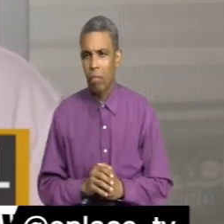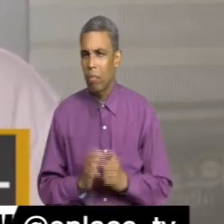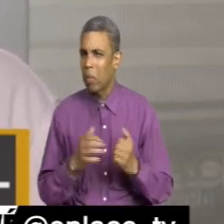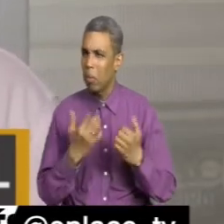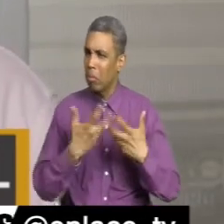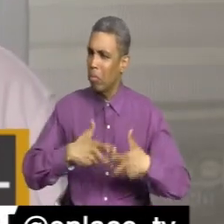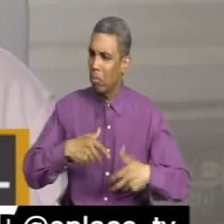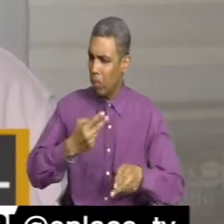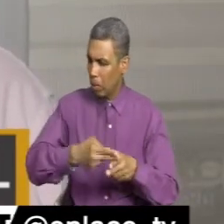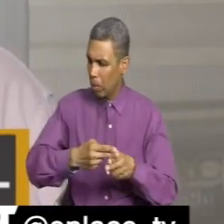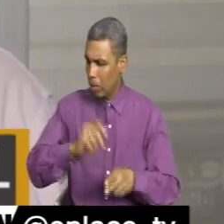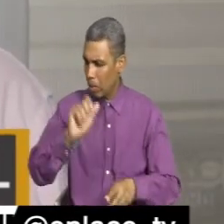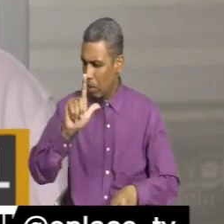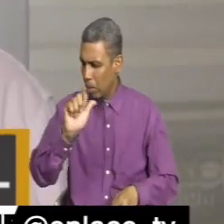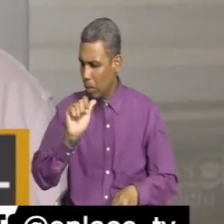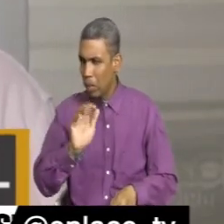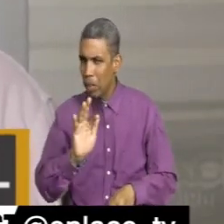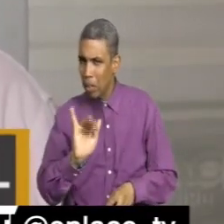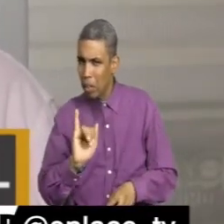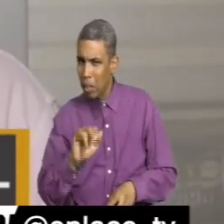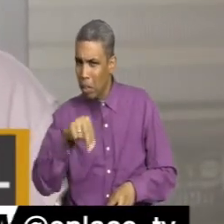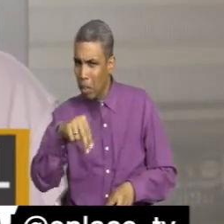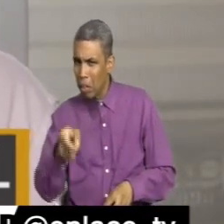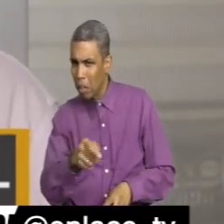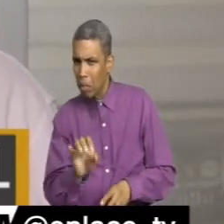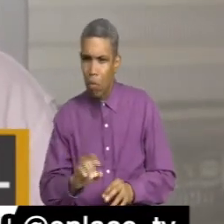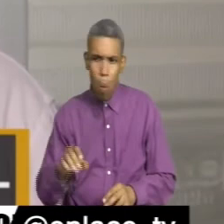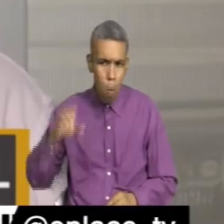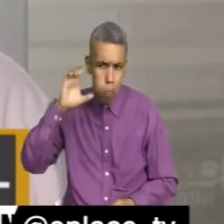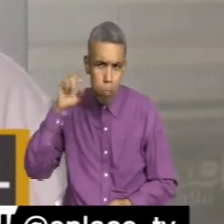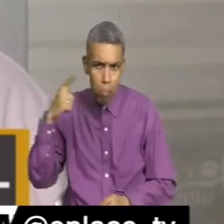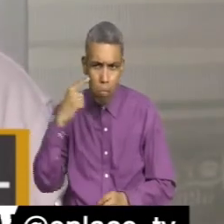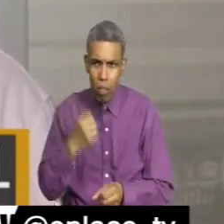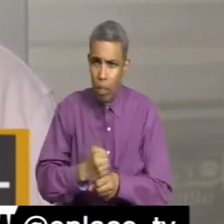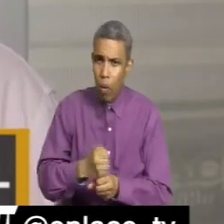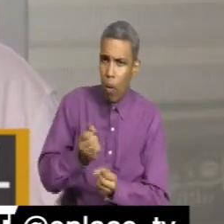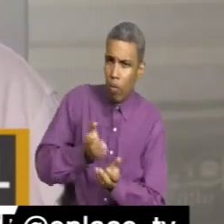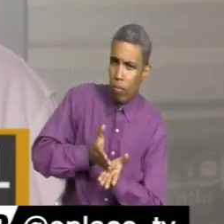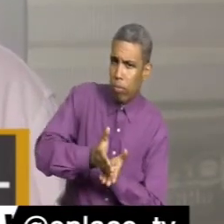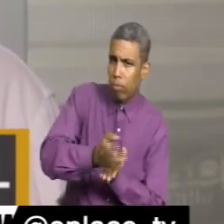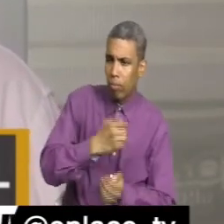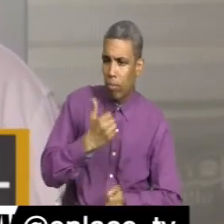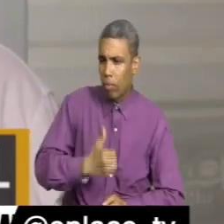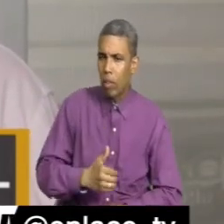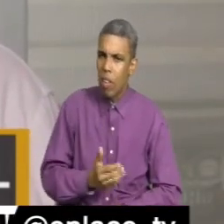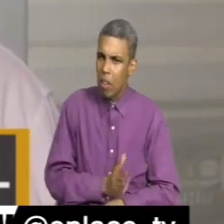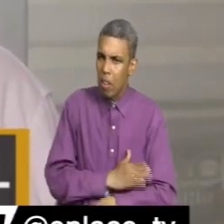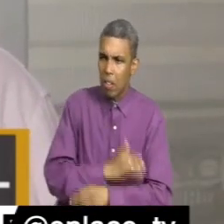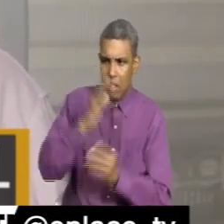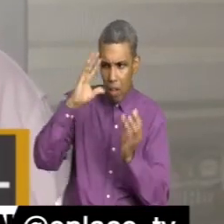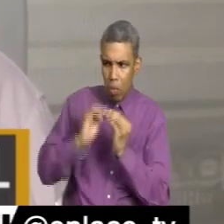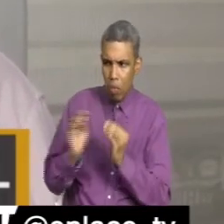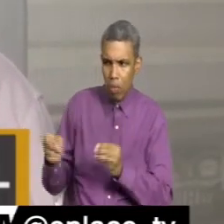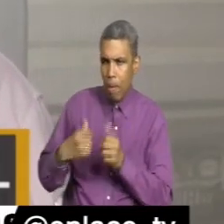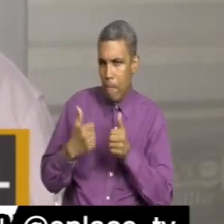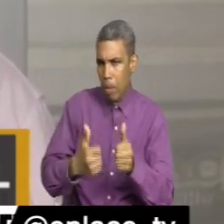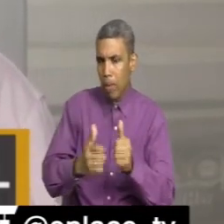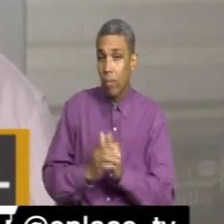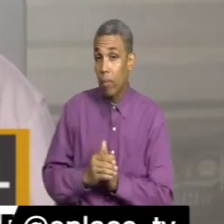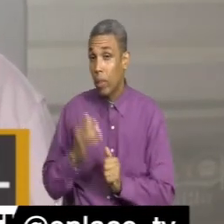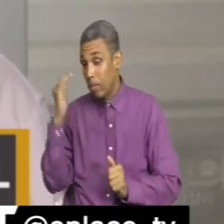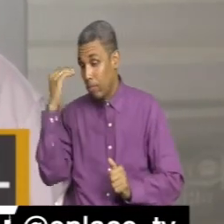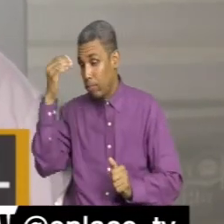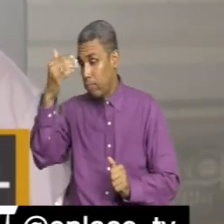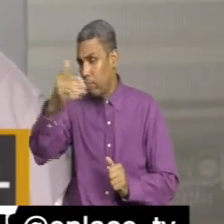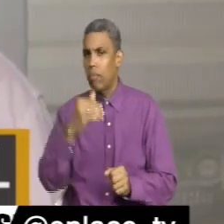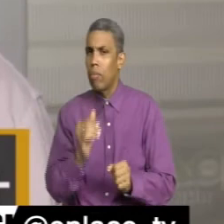se llama Latinco. Los trabajos están en desarrollo y están progresando correctamente de acuerdo al plan. Para los planes futuros de los otros sectores de